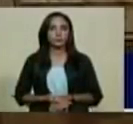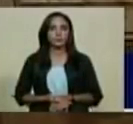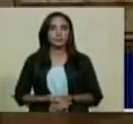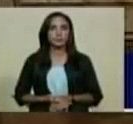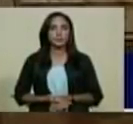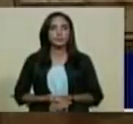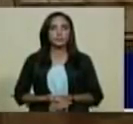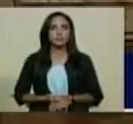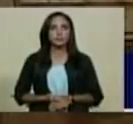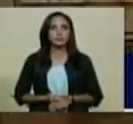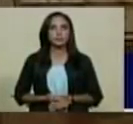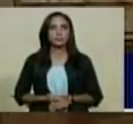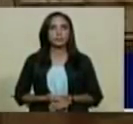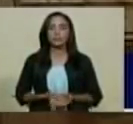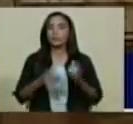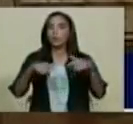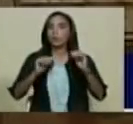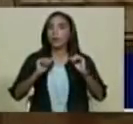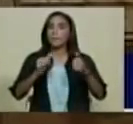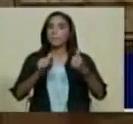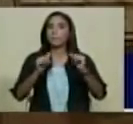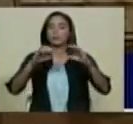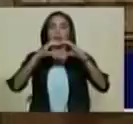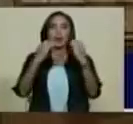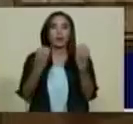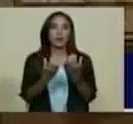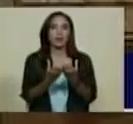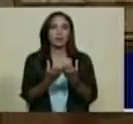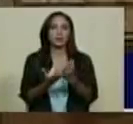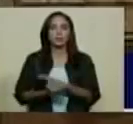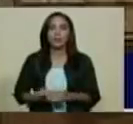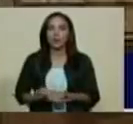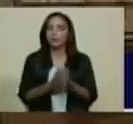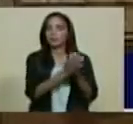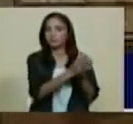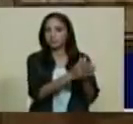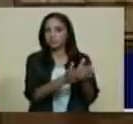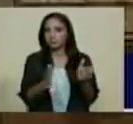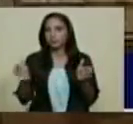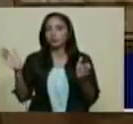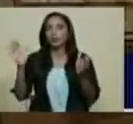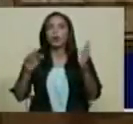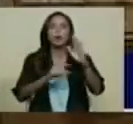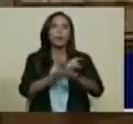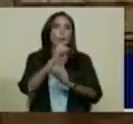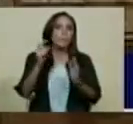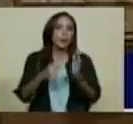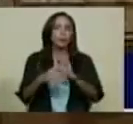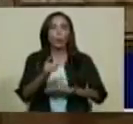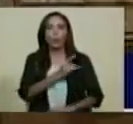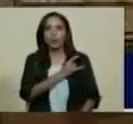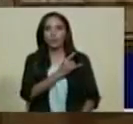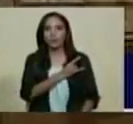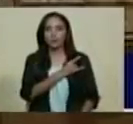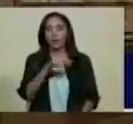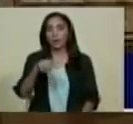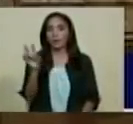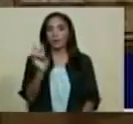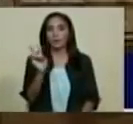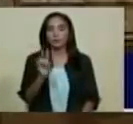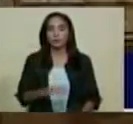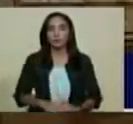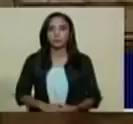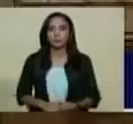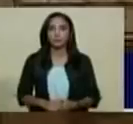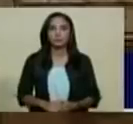9 de octubre, comienzan las clases progresivamente en todo el sistema universitario venezolano.